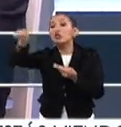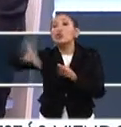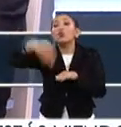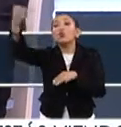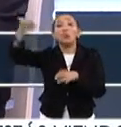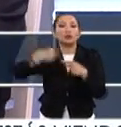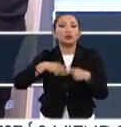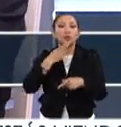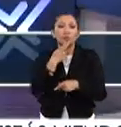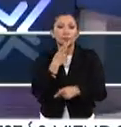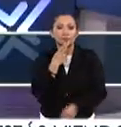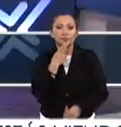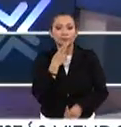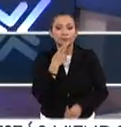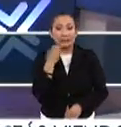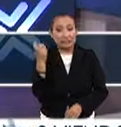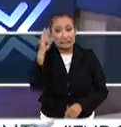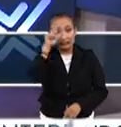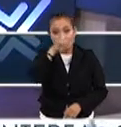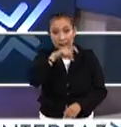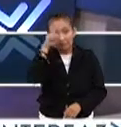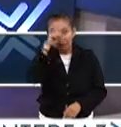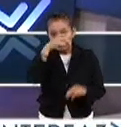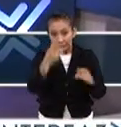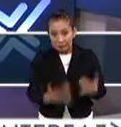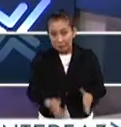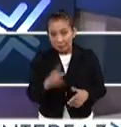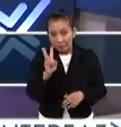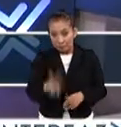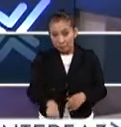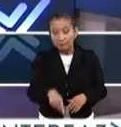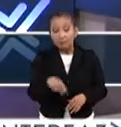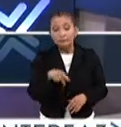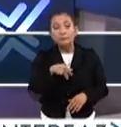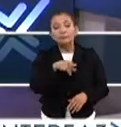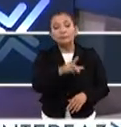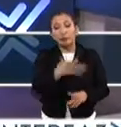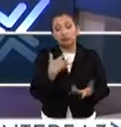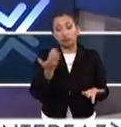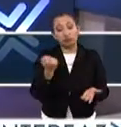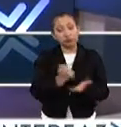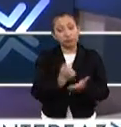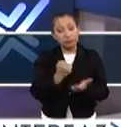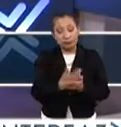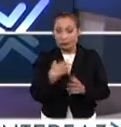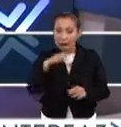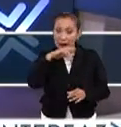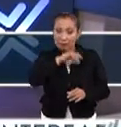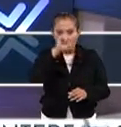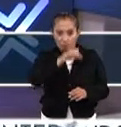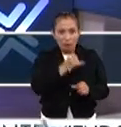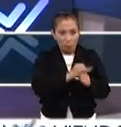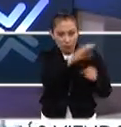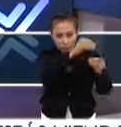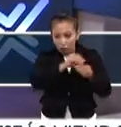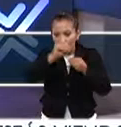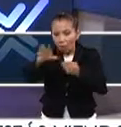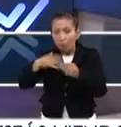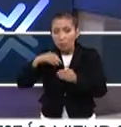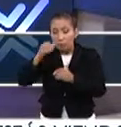usuarios. Entonces, sí es un desafío en el sentido de que nos exige inmediatez,